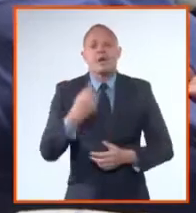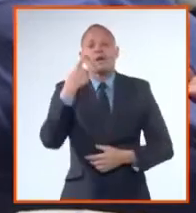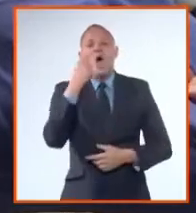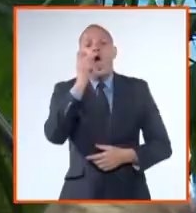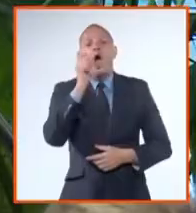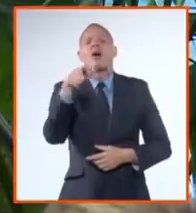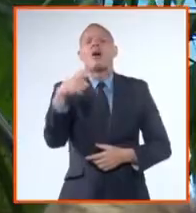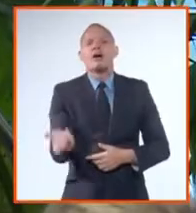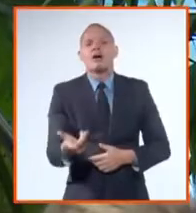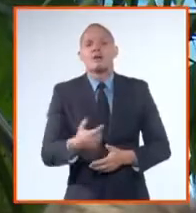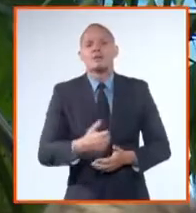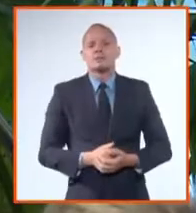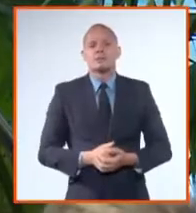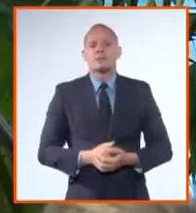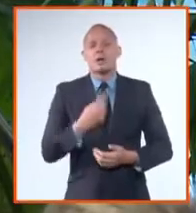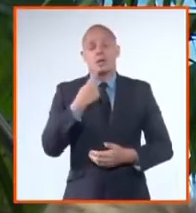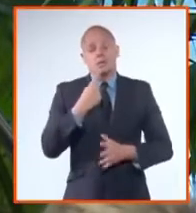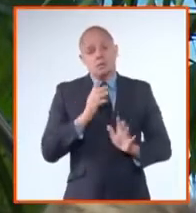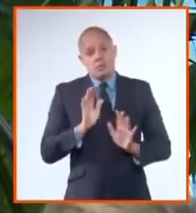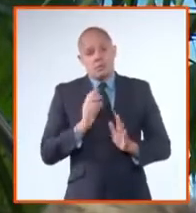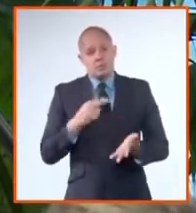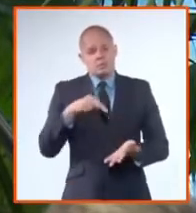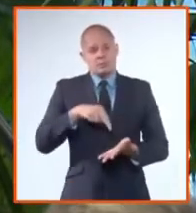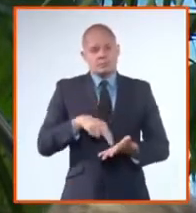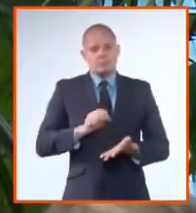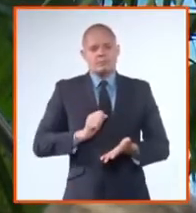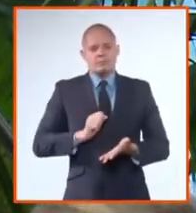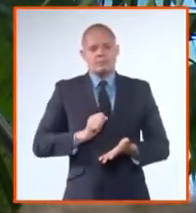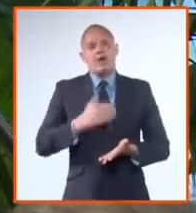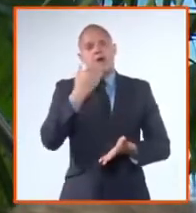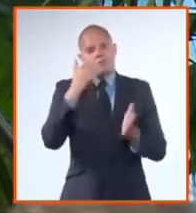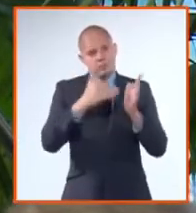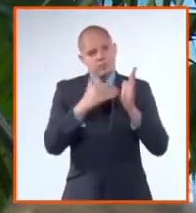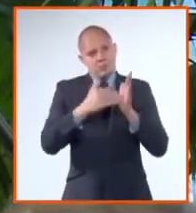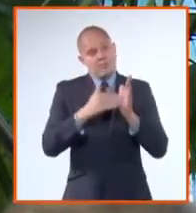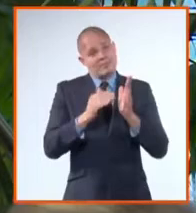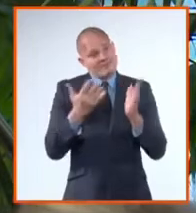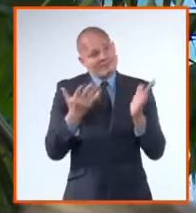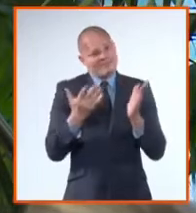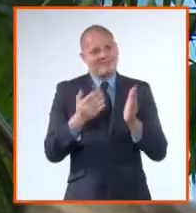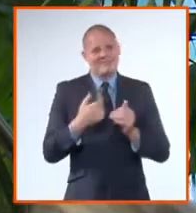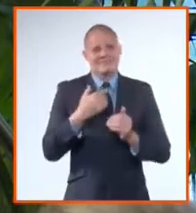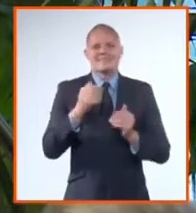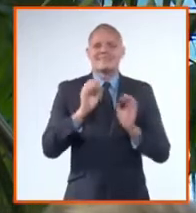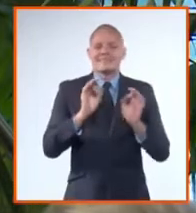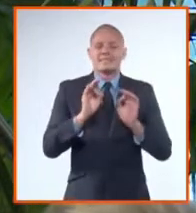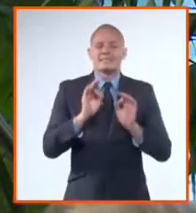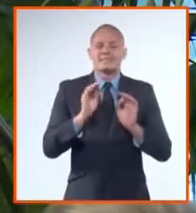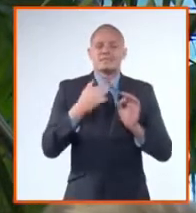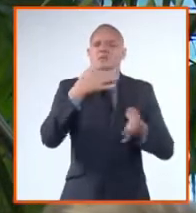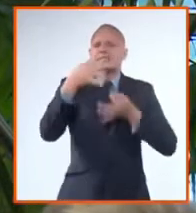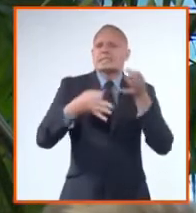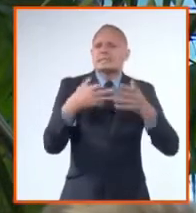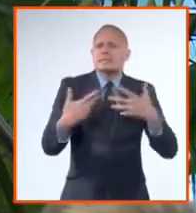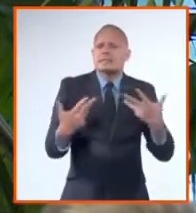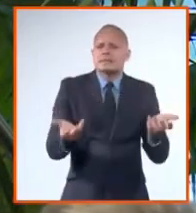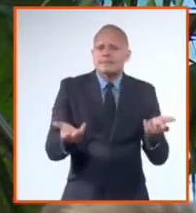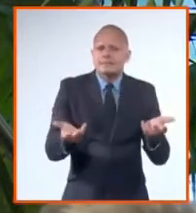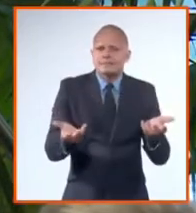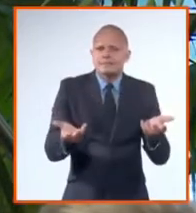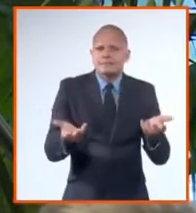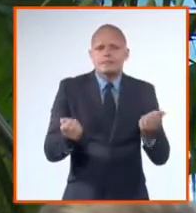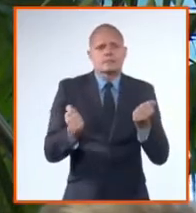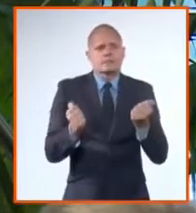Bueno, buenas tardes. Eso sería lo primero que tendría que expresar. Lo primero que quiero expresar